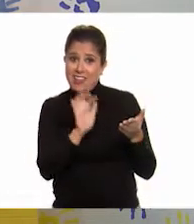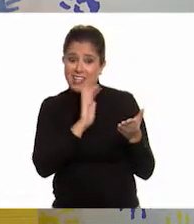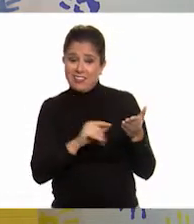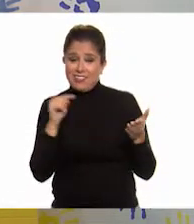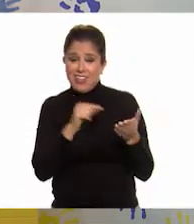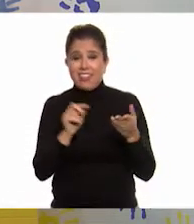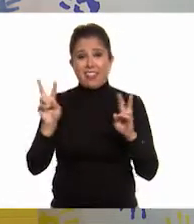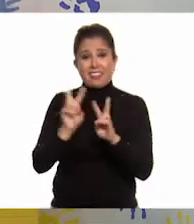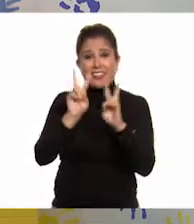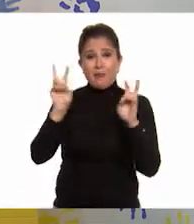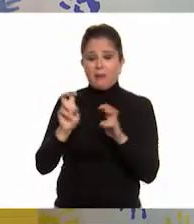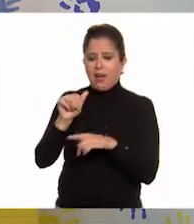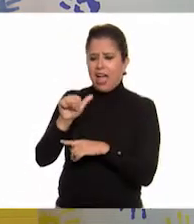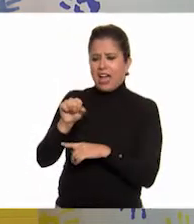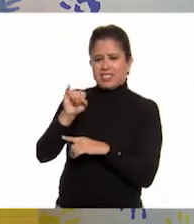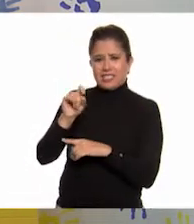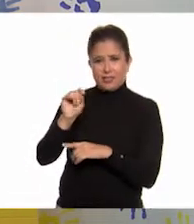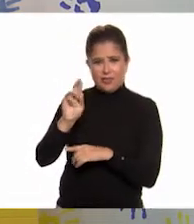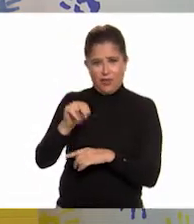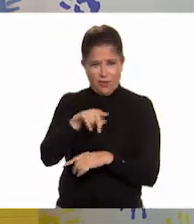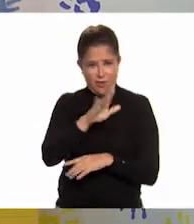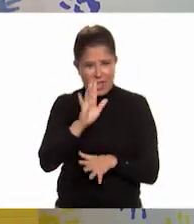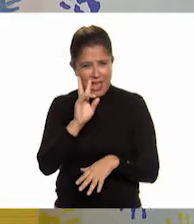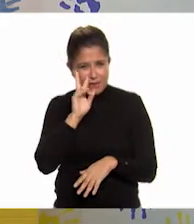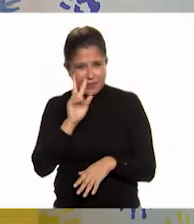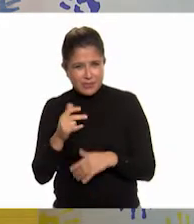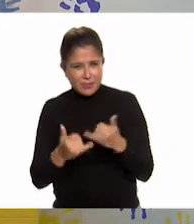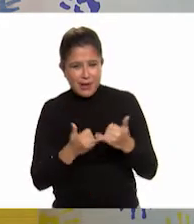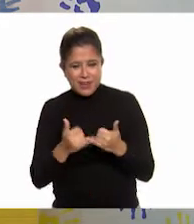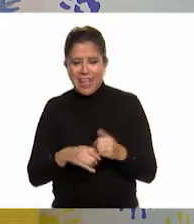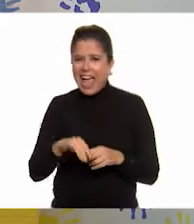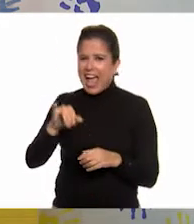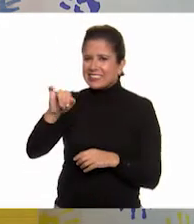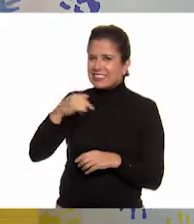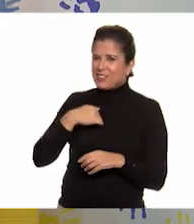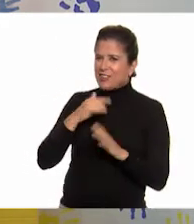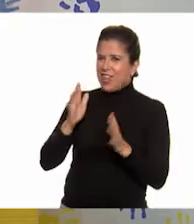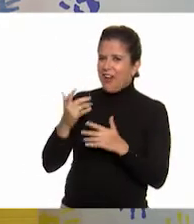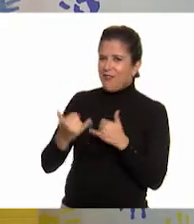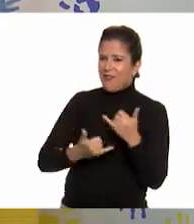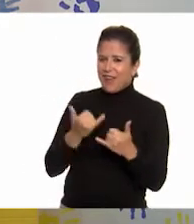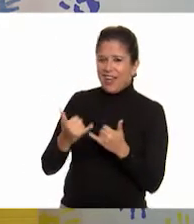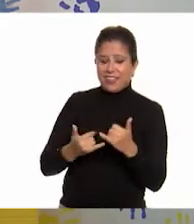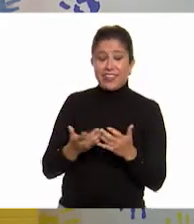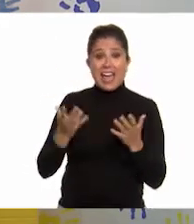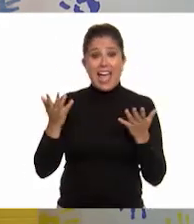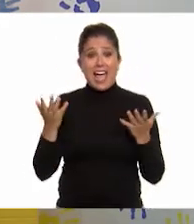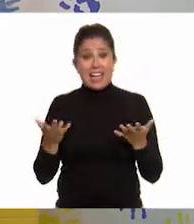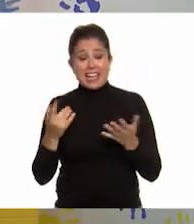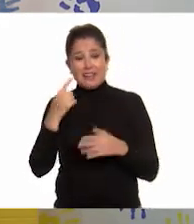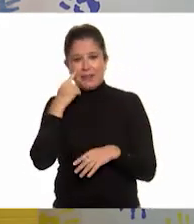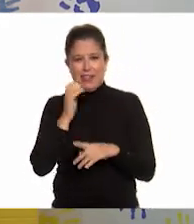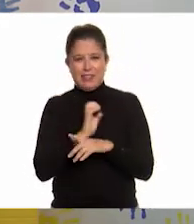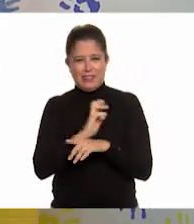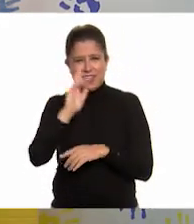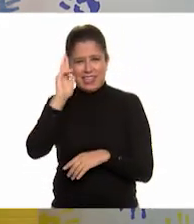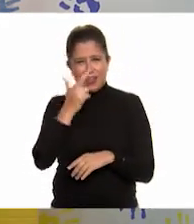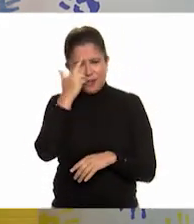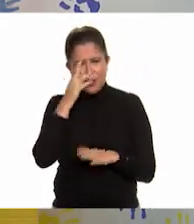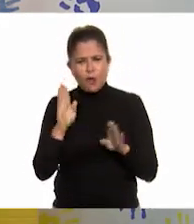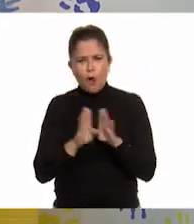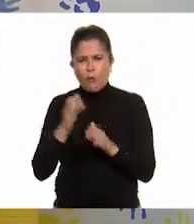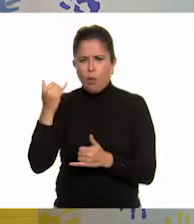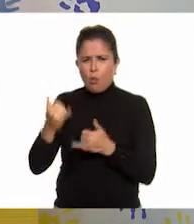Se titula Acitrón. ¿Lo has escuchado? Claro que sí, hasta lo he jugado. ¡Ah, qué bien! Entonces, vamos a recordar cómo se